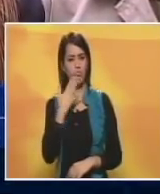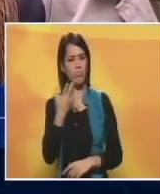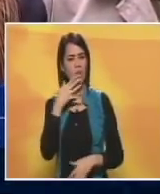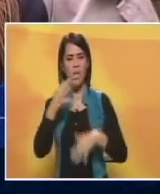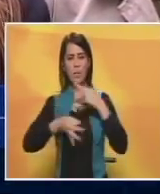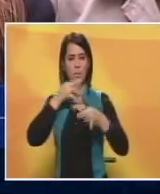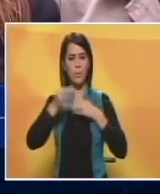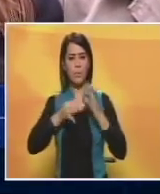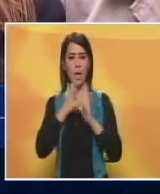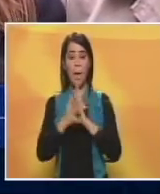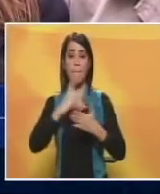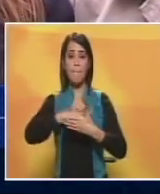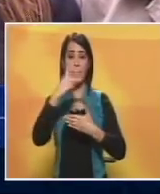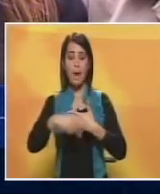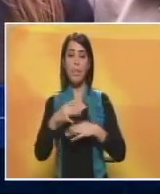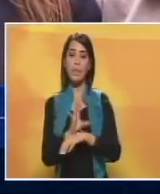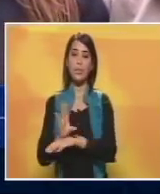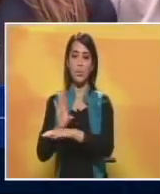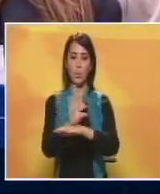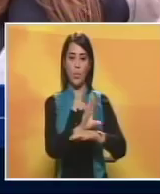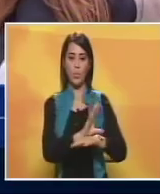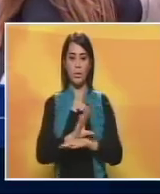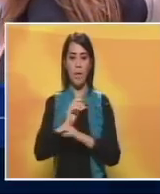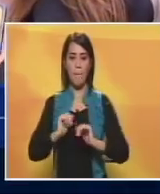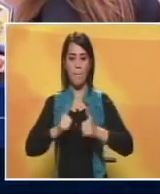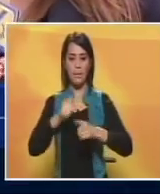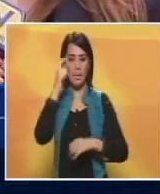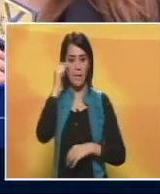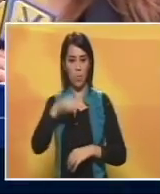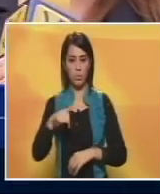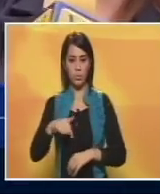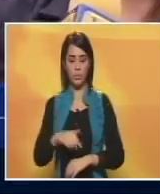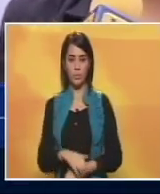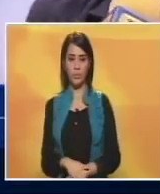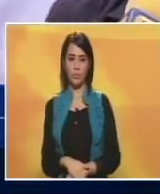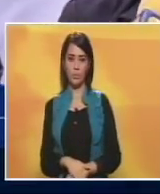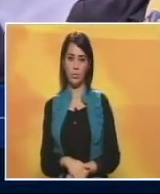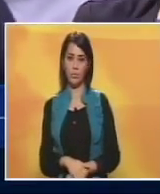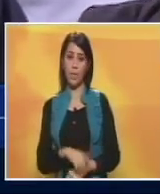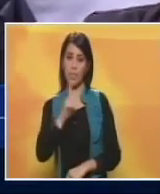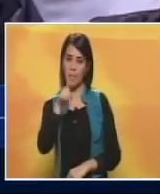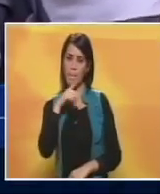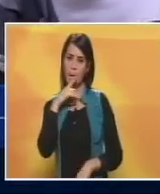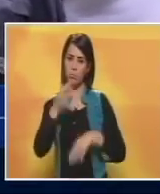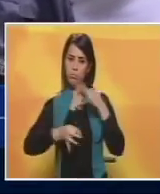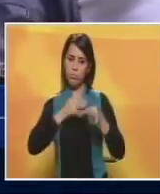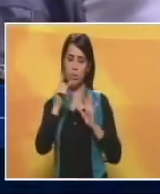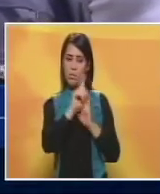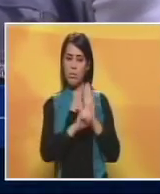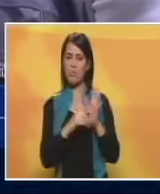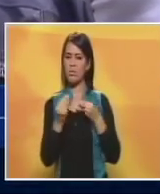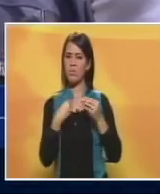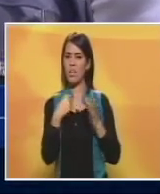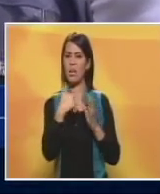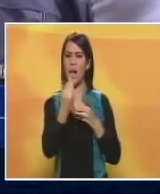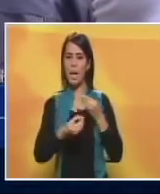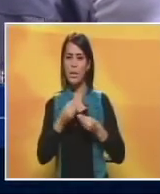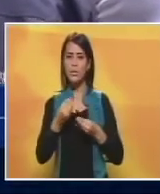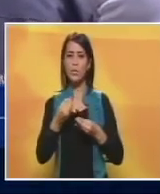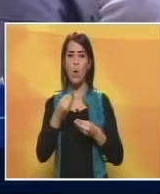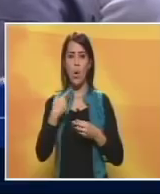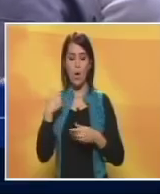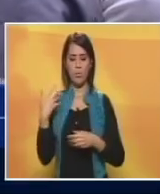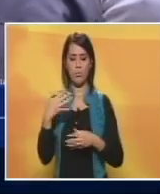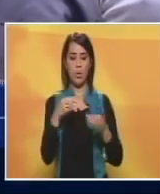detalles sobre este plan de seguridad que se activa el día de hoy y además da parte de las acciones delictivas que se han cometido en estos